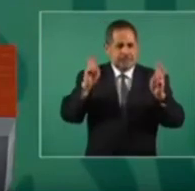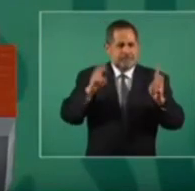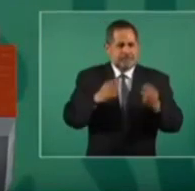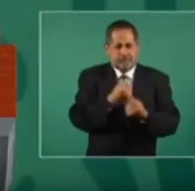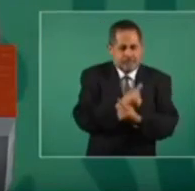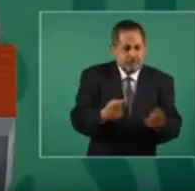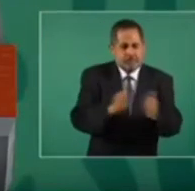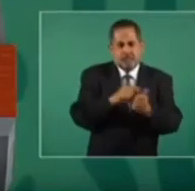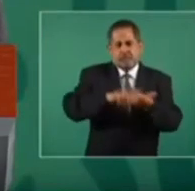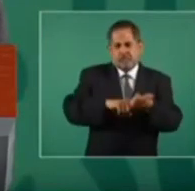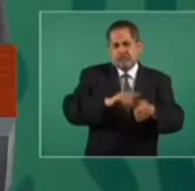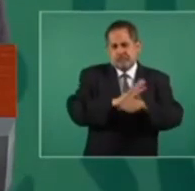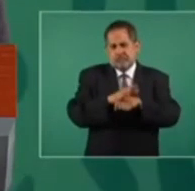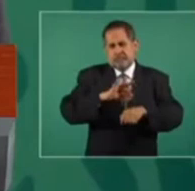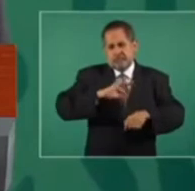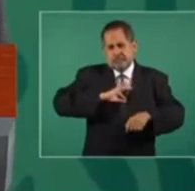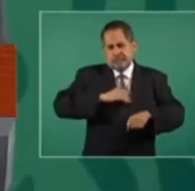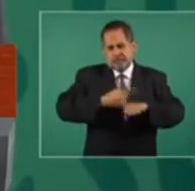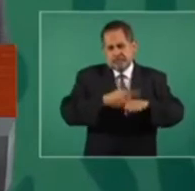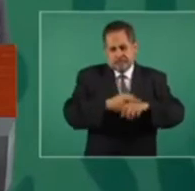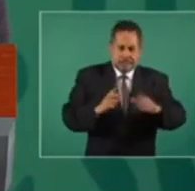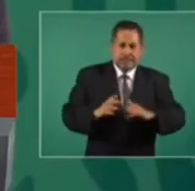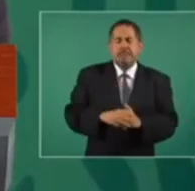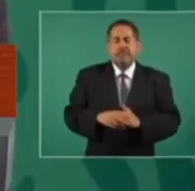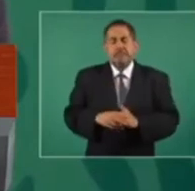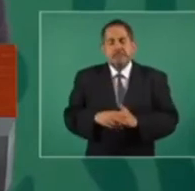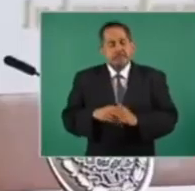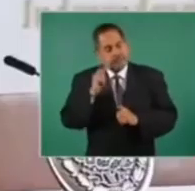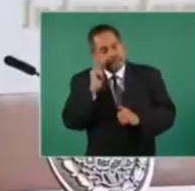contagiados, y que vimos de que